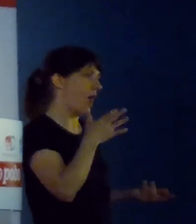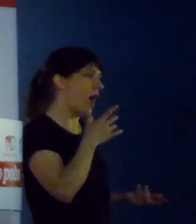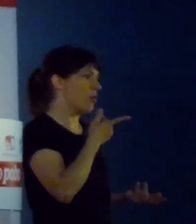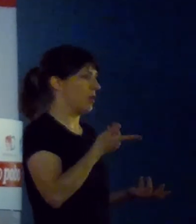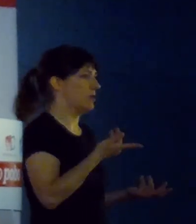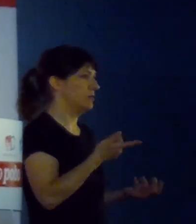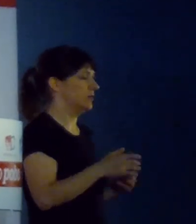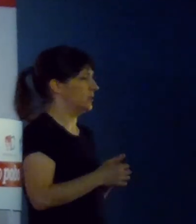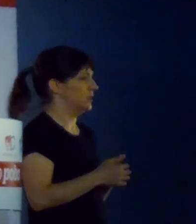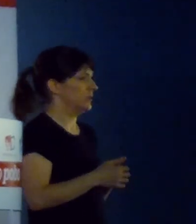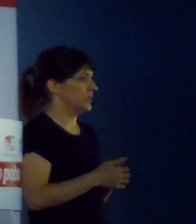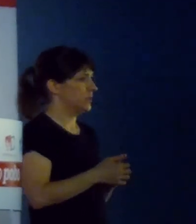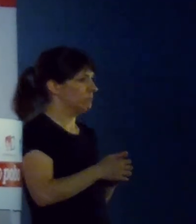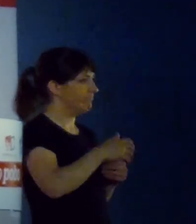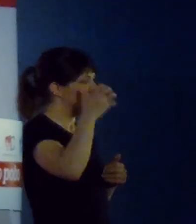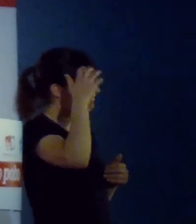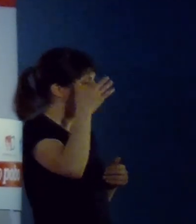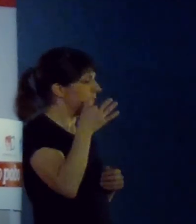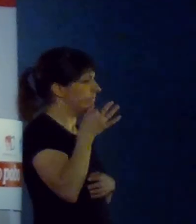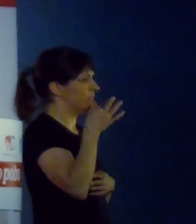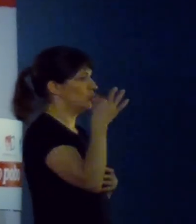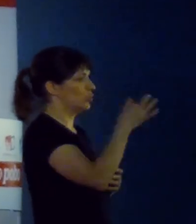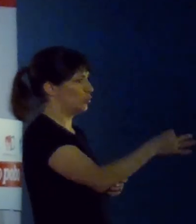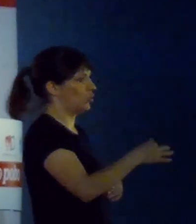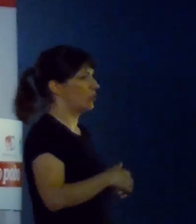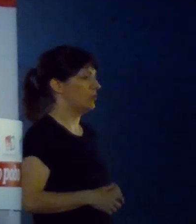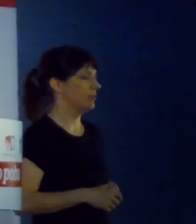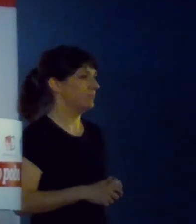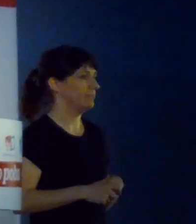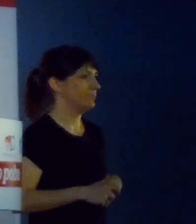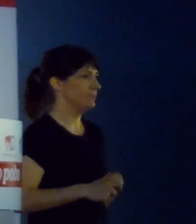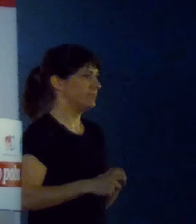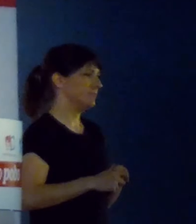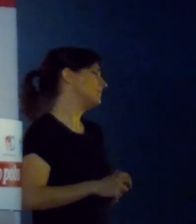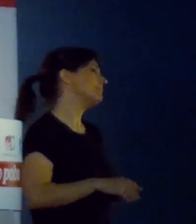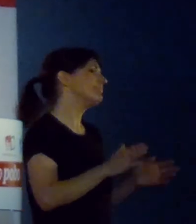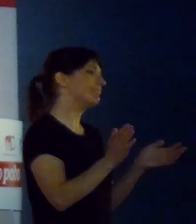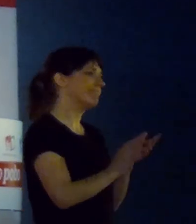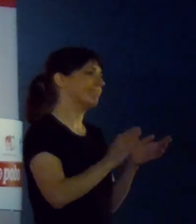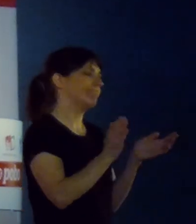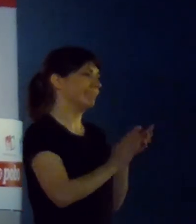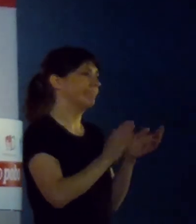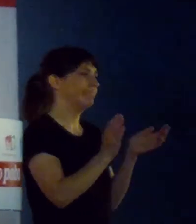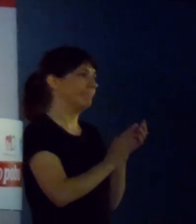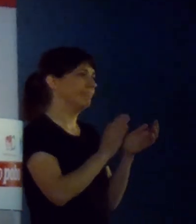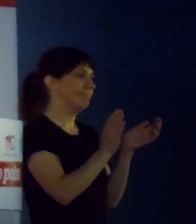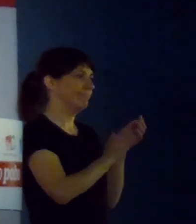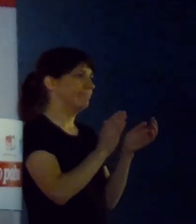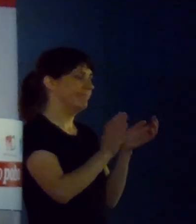tanto, con Lidia Senra, a nosa cabeza de lista.